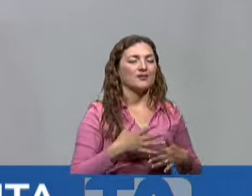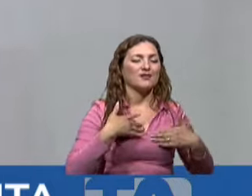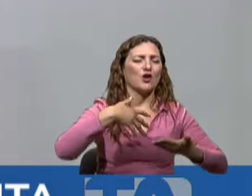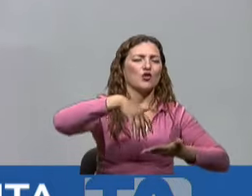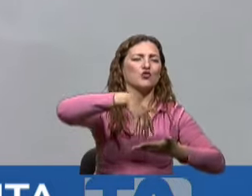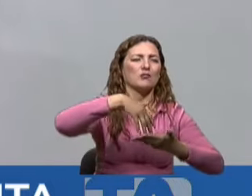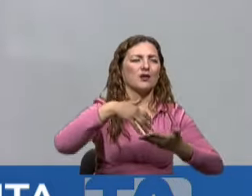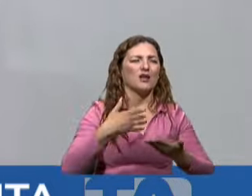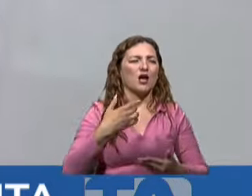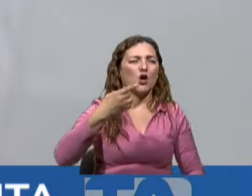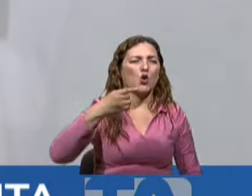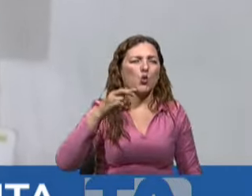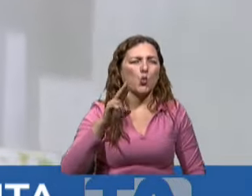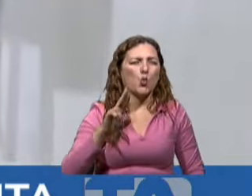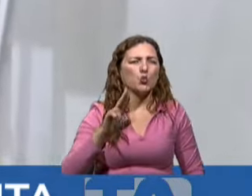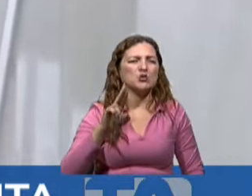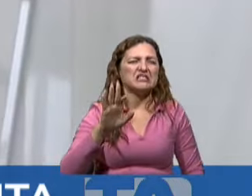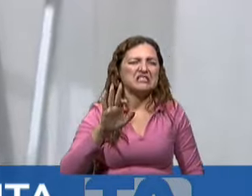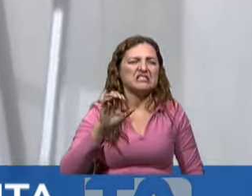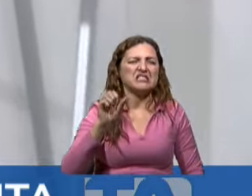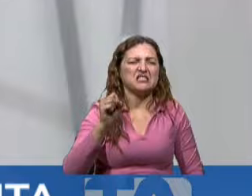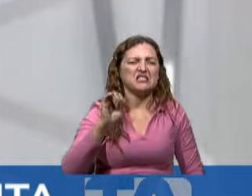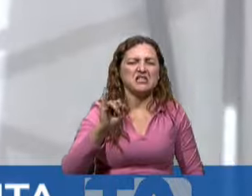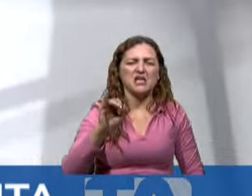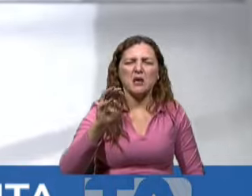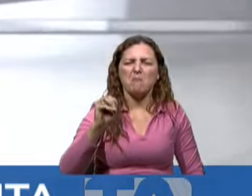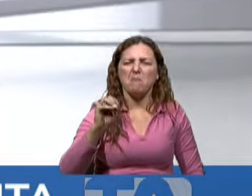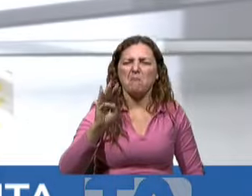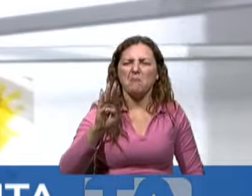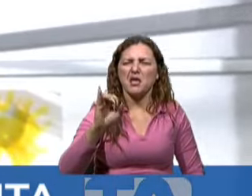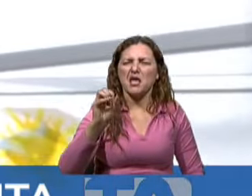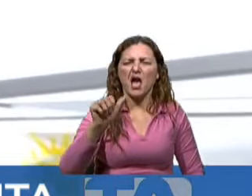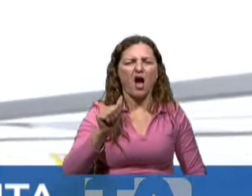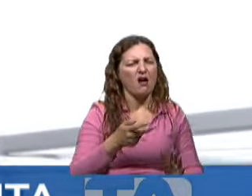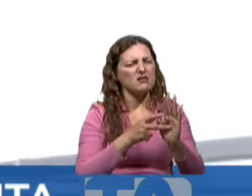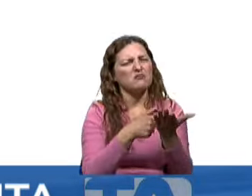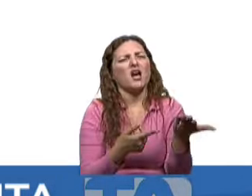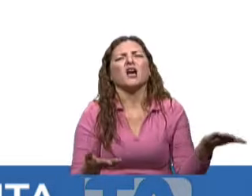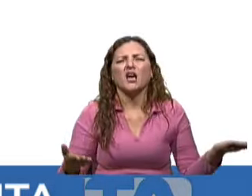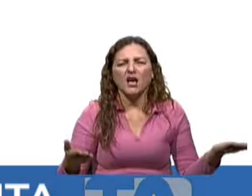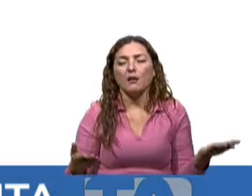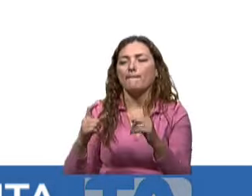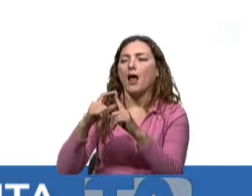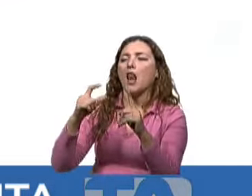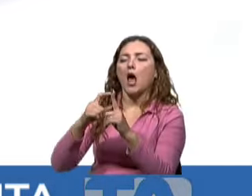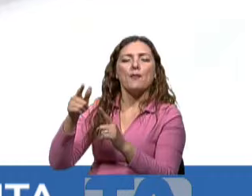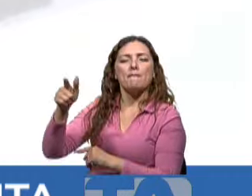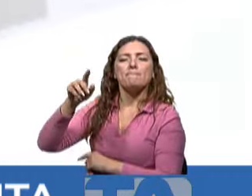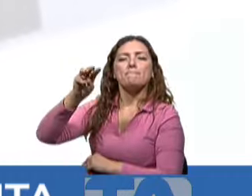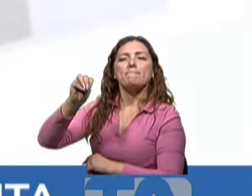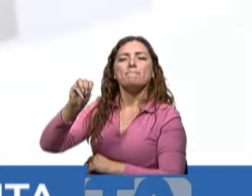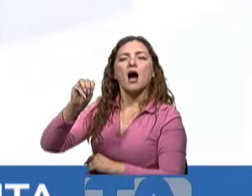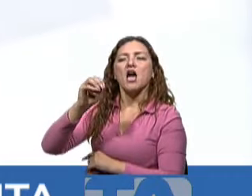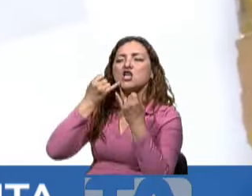sobre Gutzimbía. ¿Qué significa? Gutzimbía es un término maya que viene